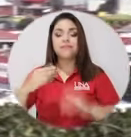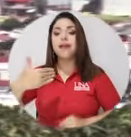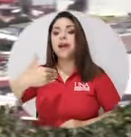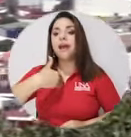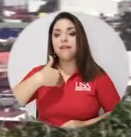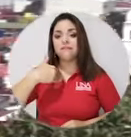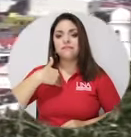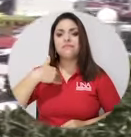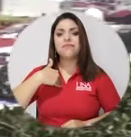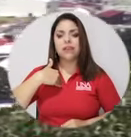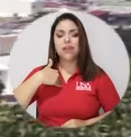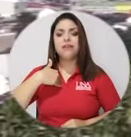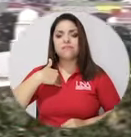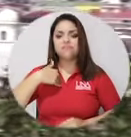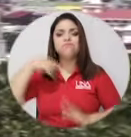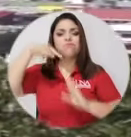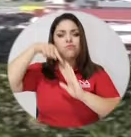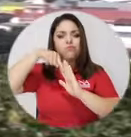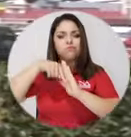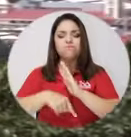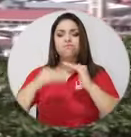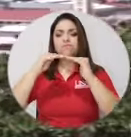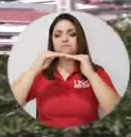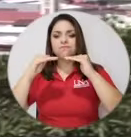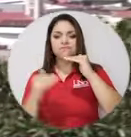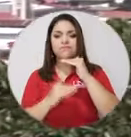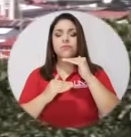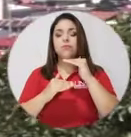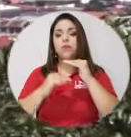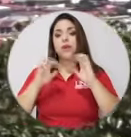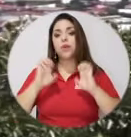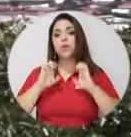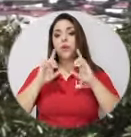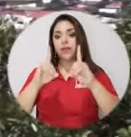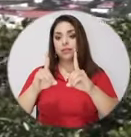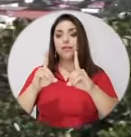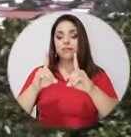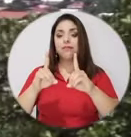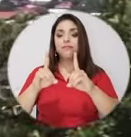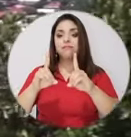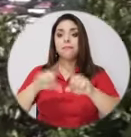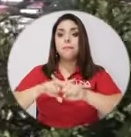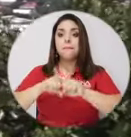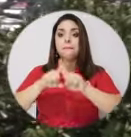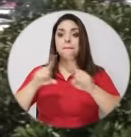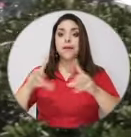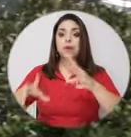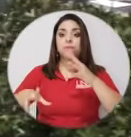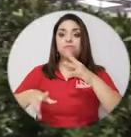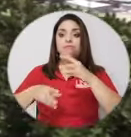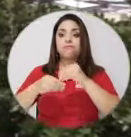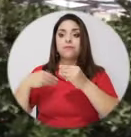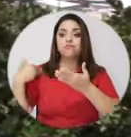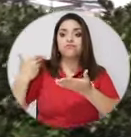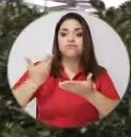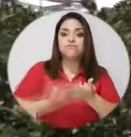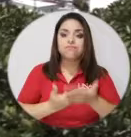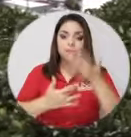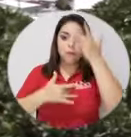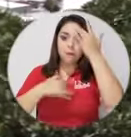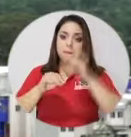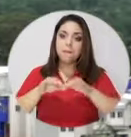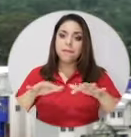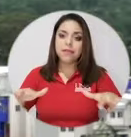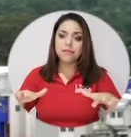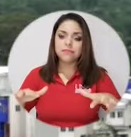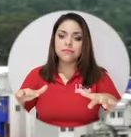de profunda desigualdad educativa y al sobrevenir la situación de la pandemia, como usted indicaba, lo